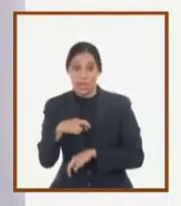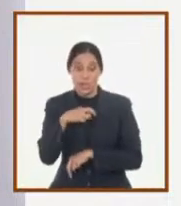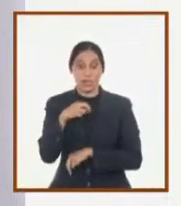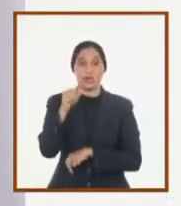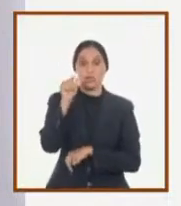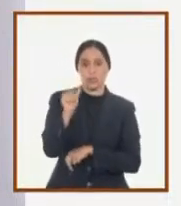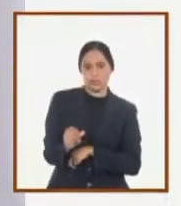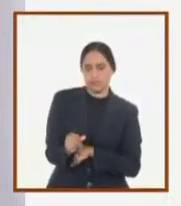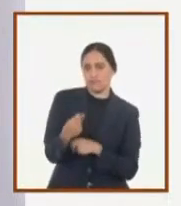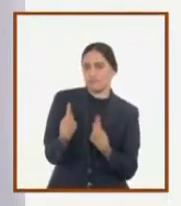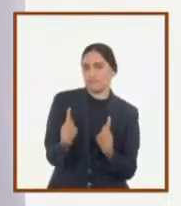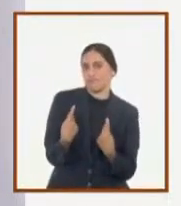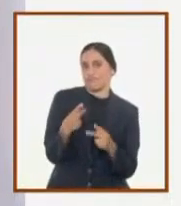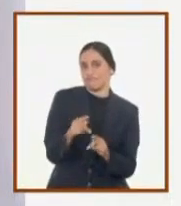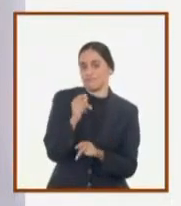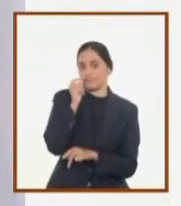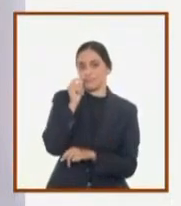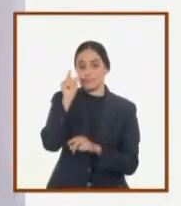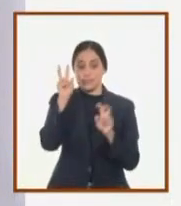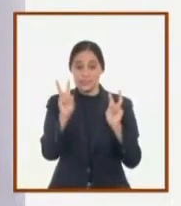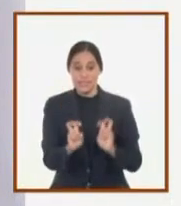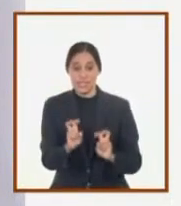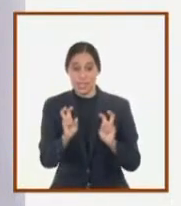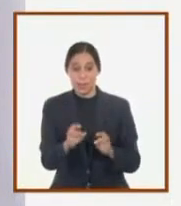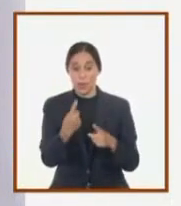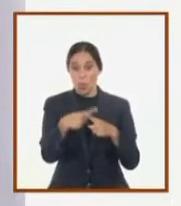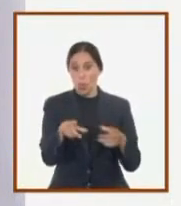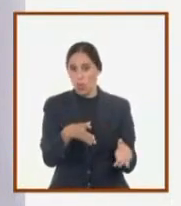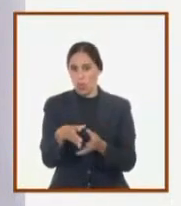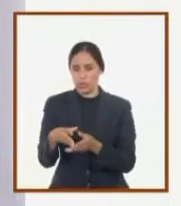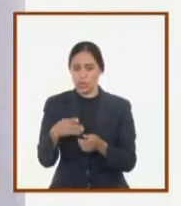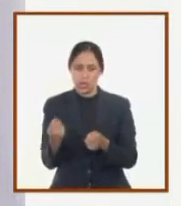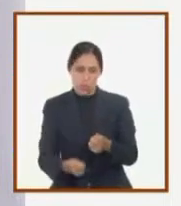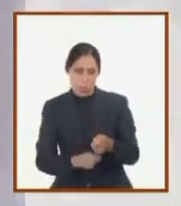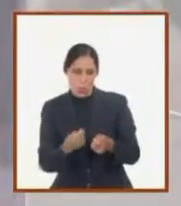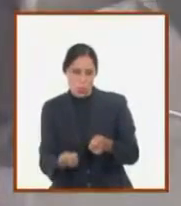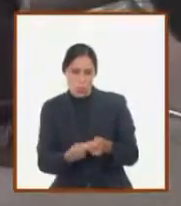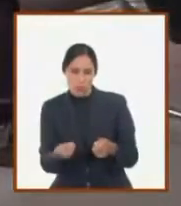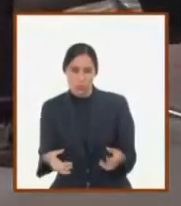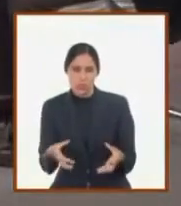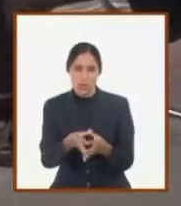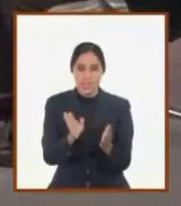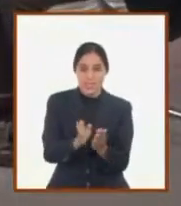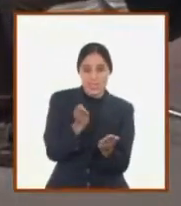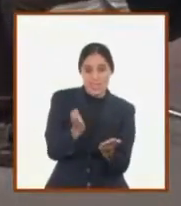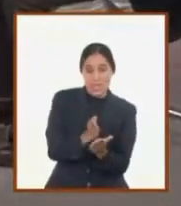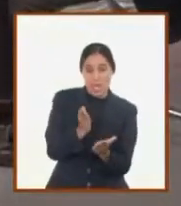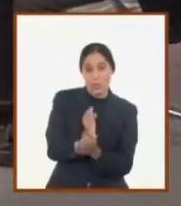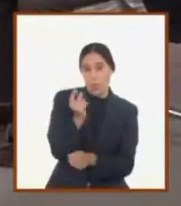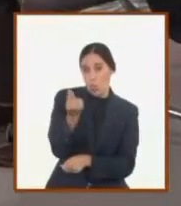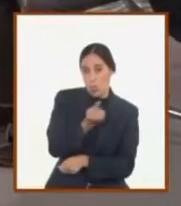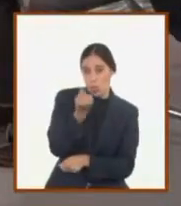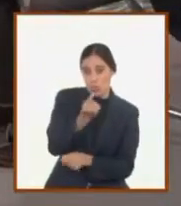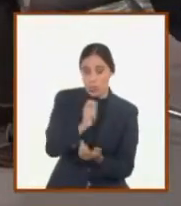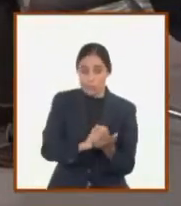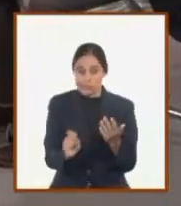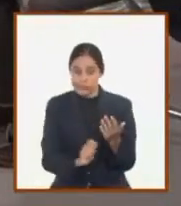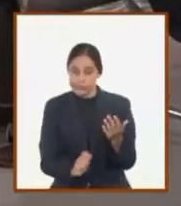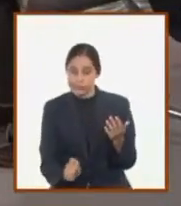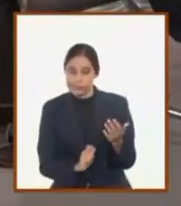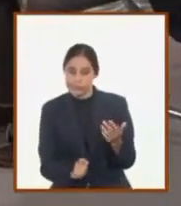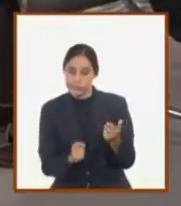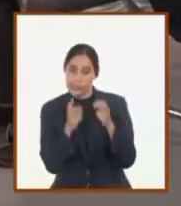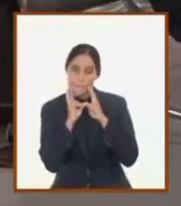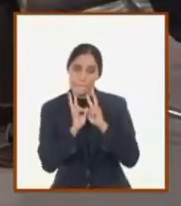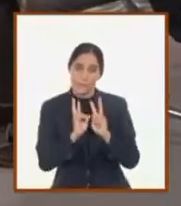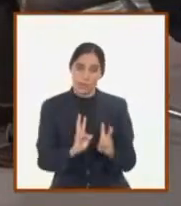tema estuvo la batalla de hiwe la batalla del ubero el diario uno de la guerra de Álvarez estavillo tengo